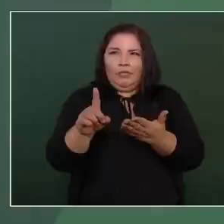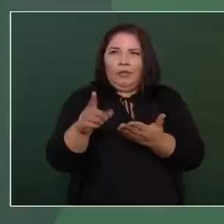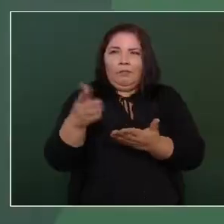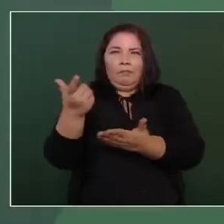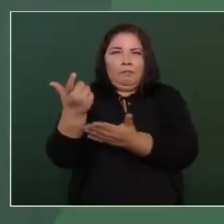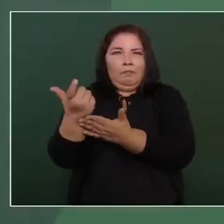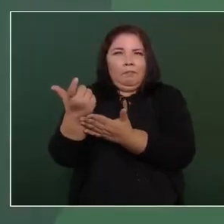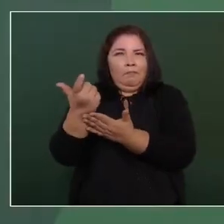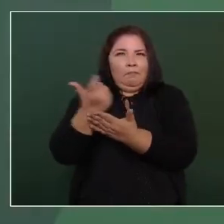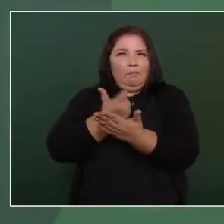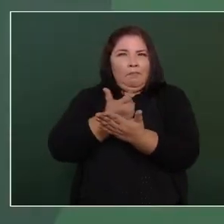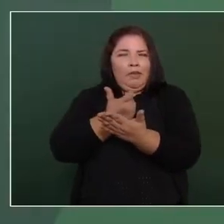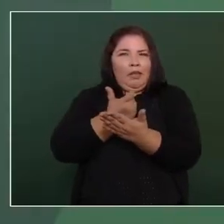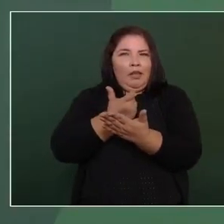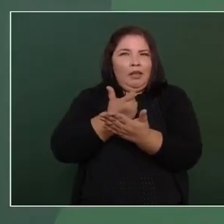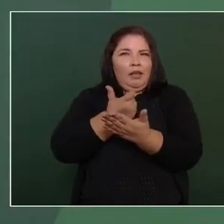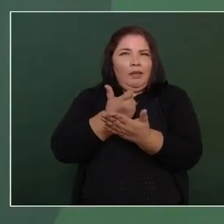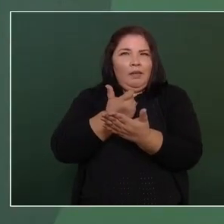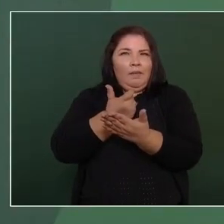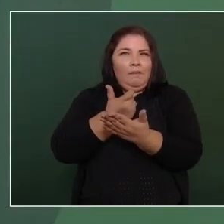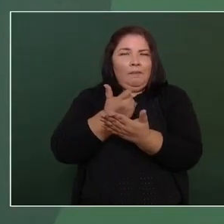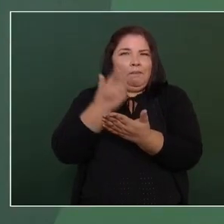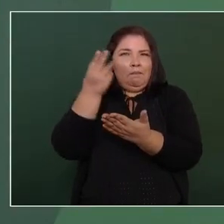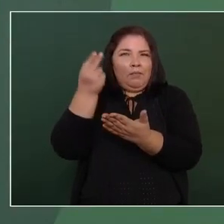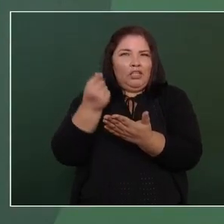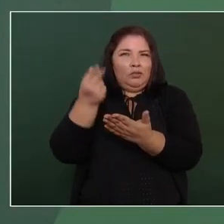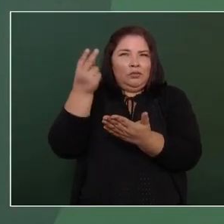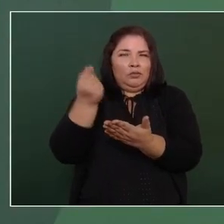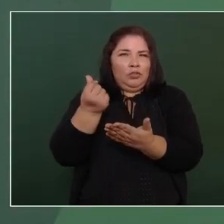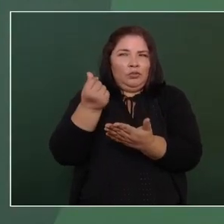recibe su pensión,